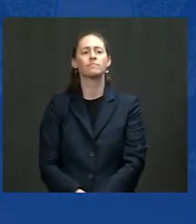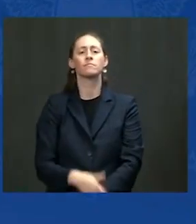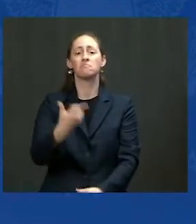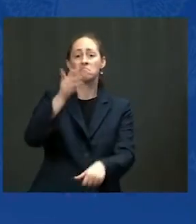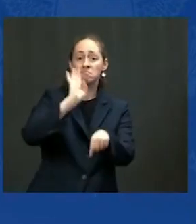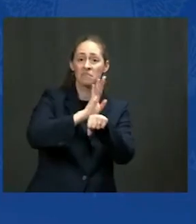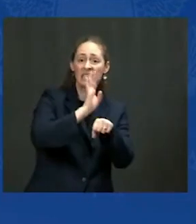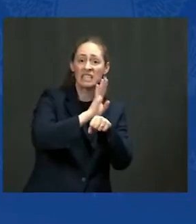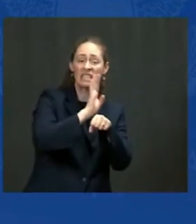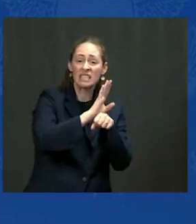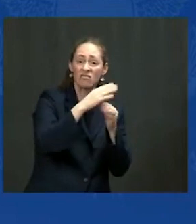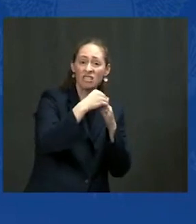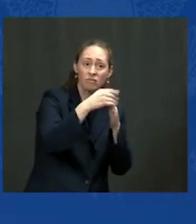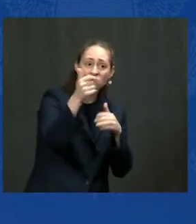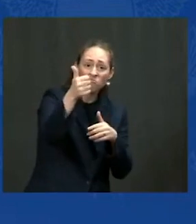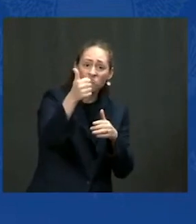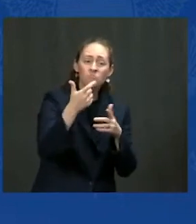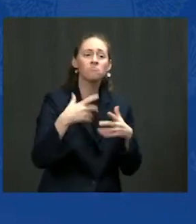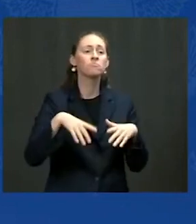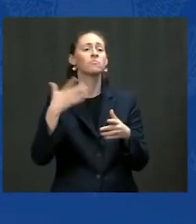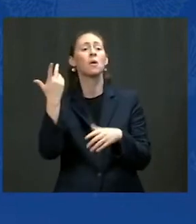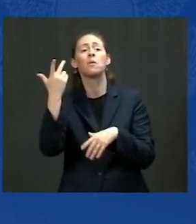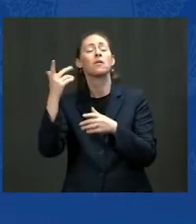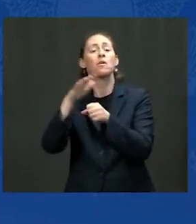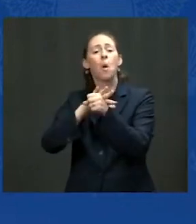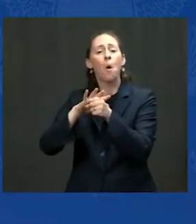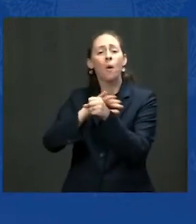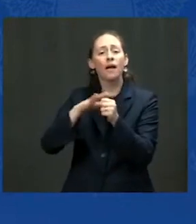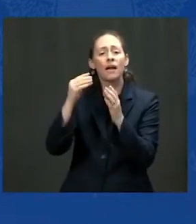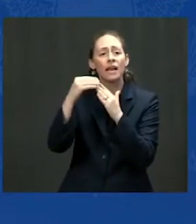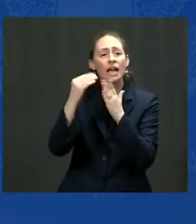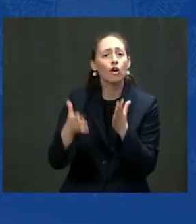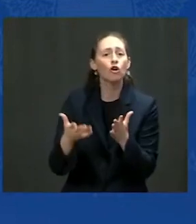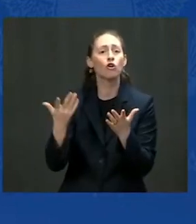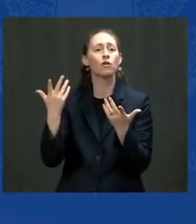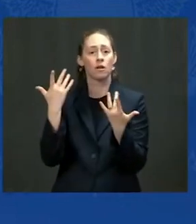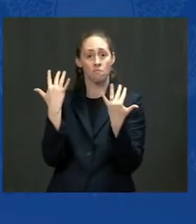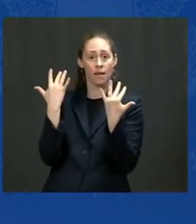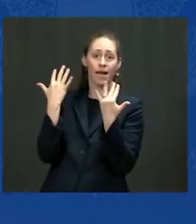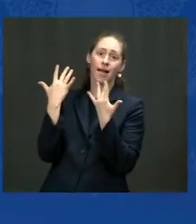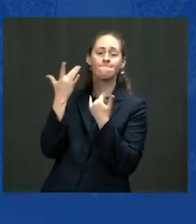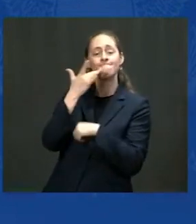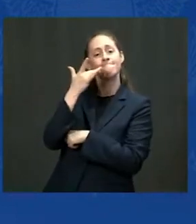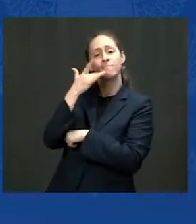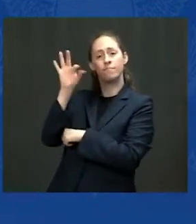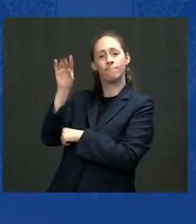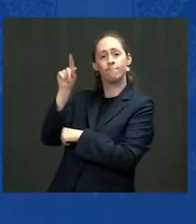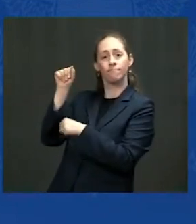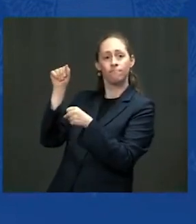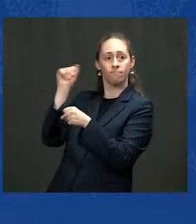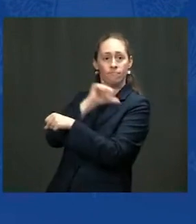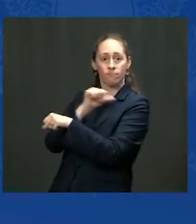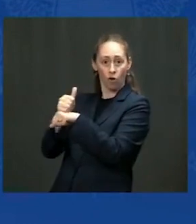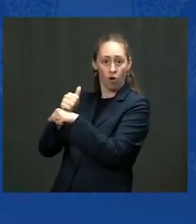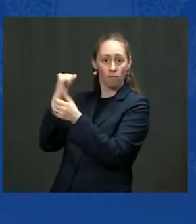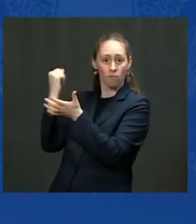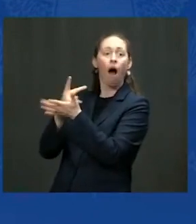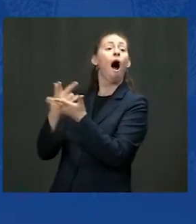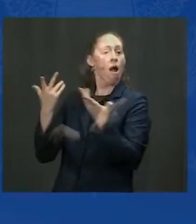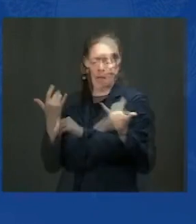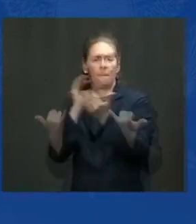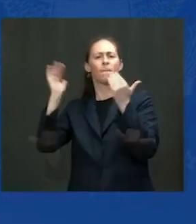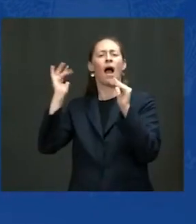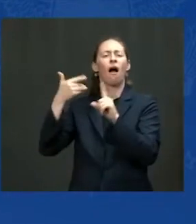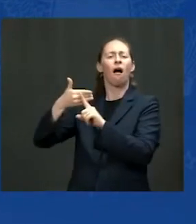líderes empresariales, líderes de organizaciones, líderes locales de los estados que estaban esperando la aprobación completa de la FDA para vacunación, hago un llamado para